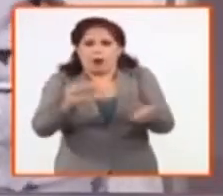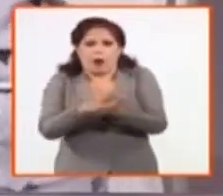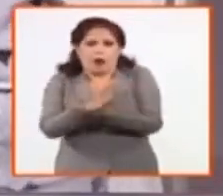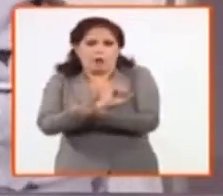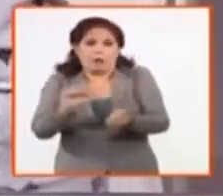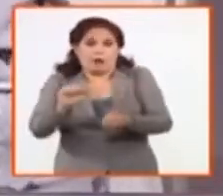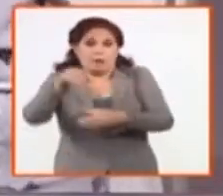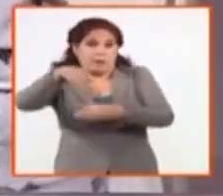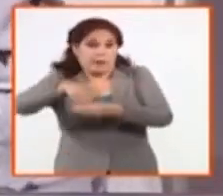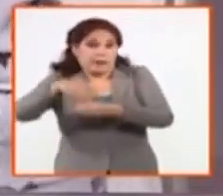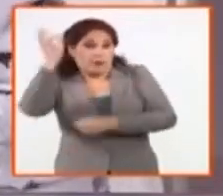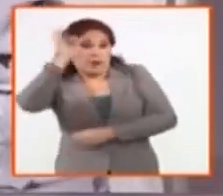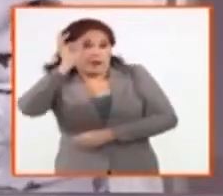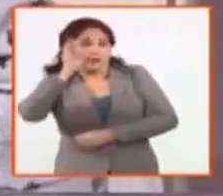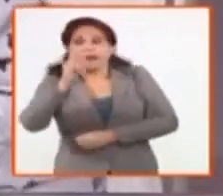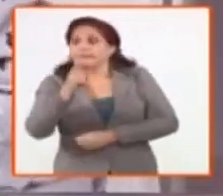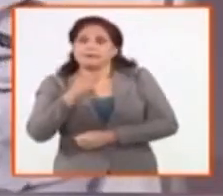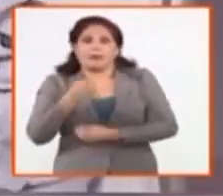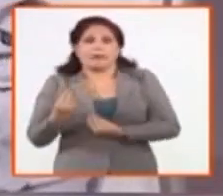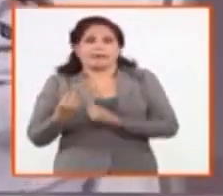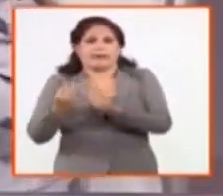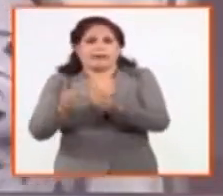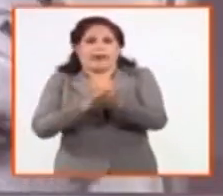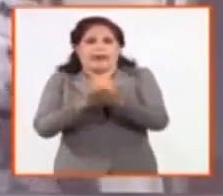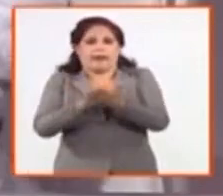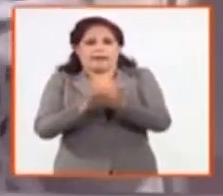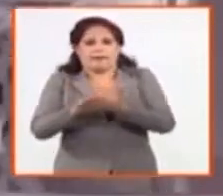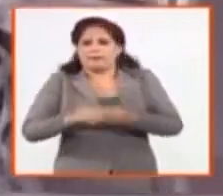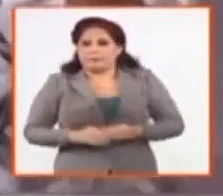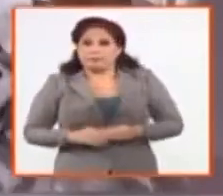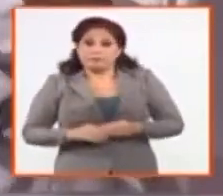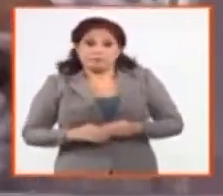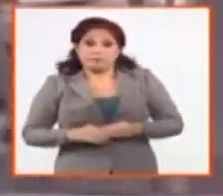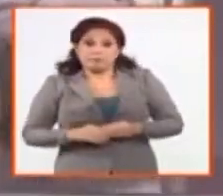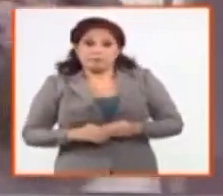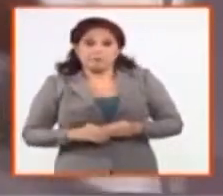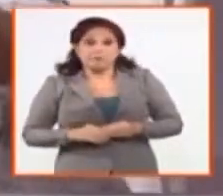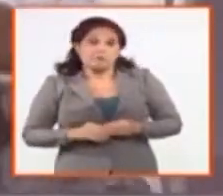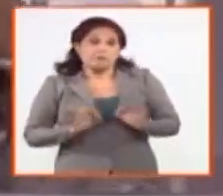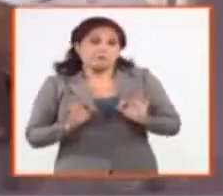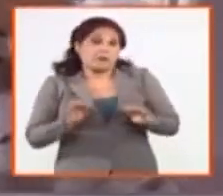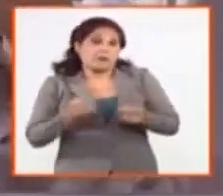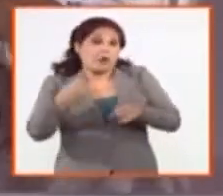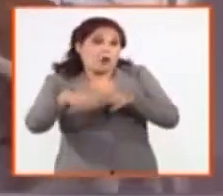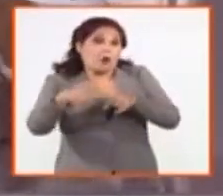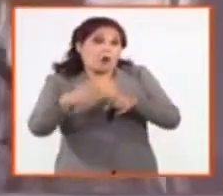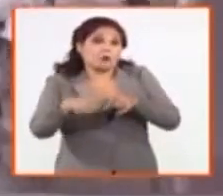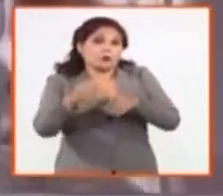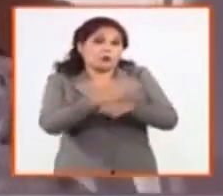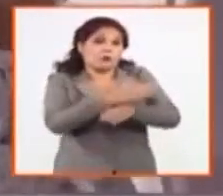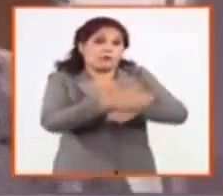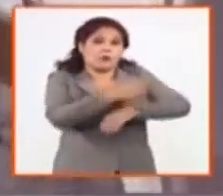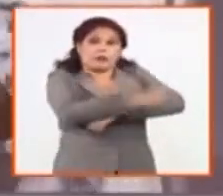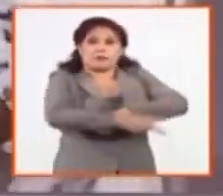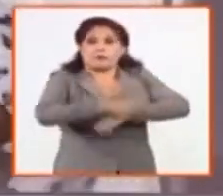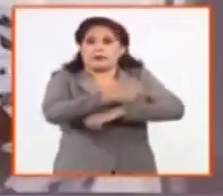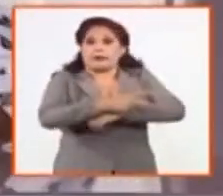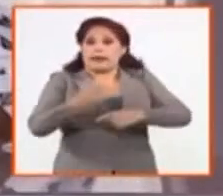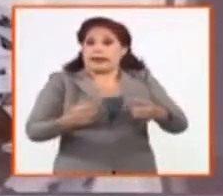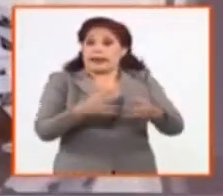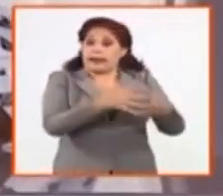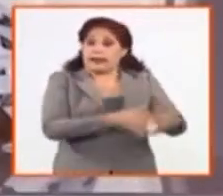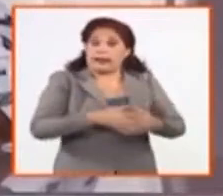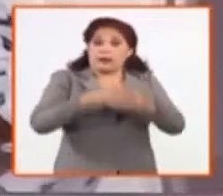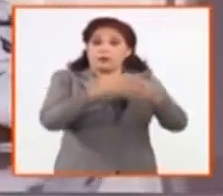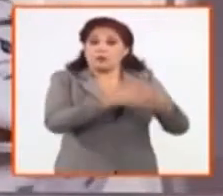Afganistán no iba a dar cabida al terrorismo. Y entonces lo incluyo en otras regiones que lo que está Estados Unidos es luchando contra el